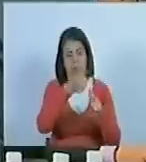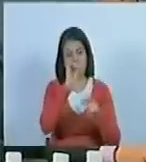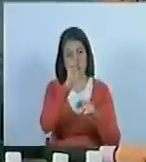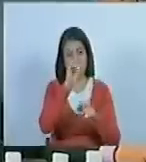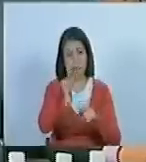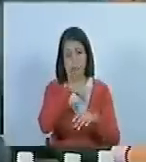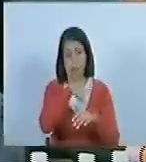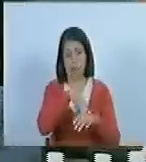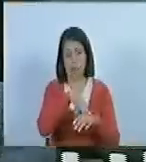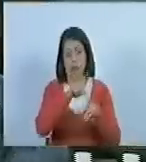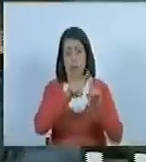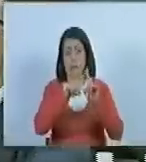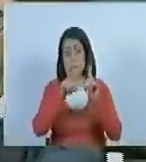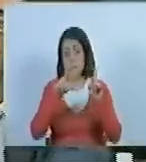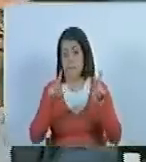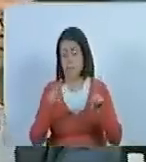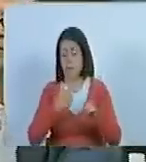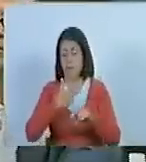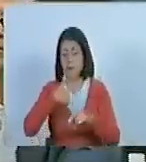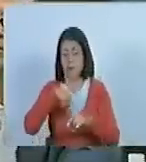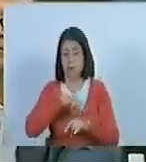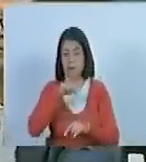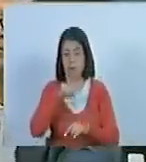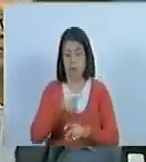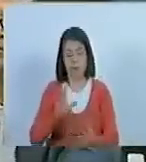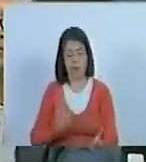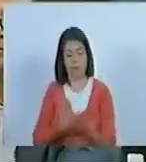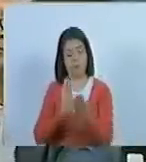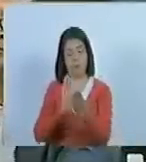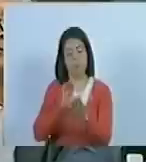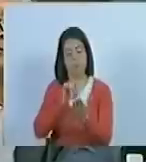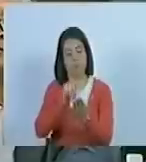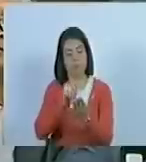Asamblea Nacional, pero estamos al frente,